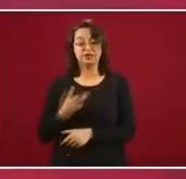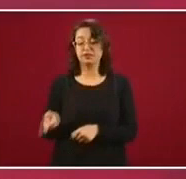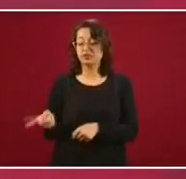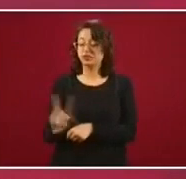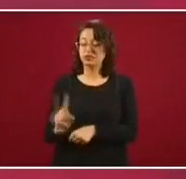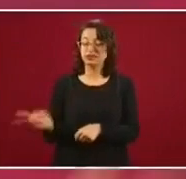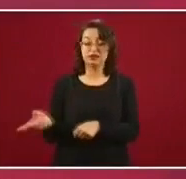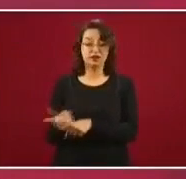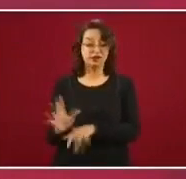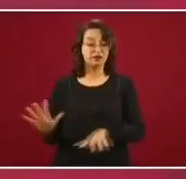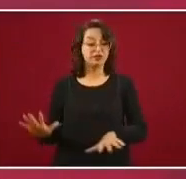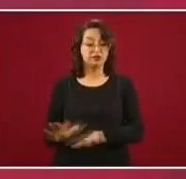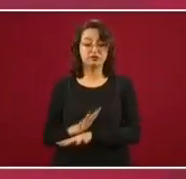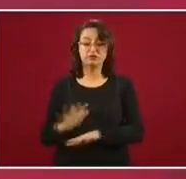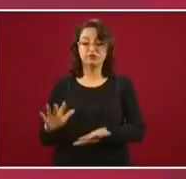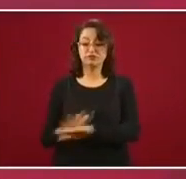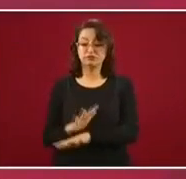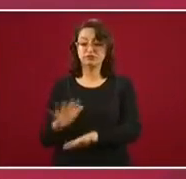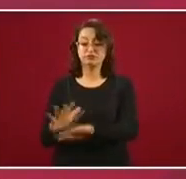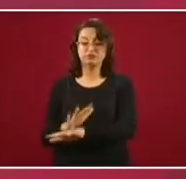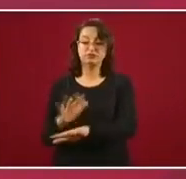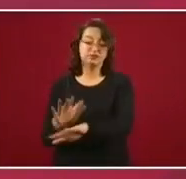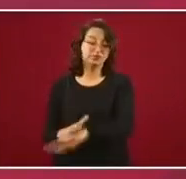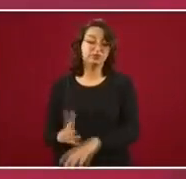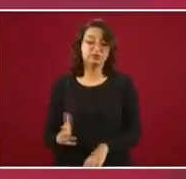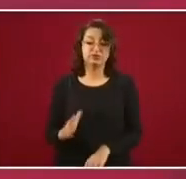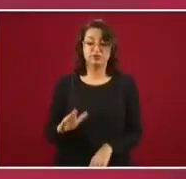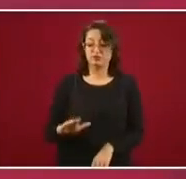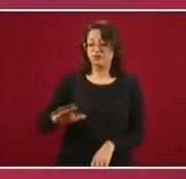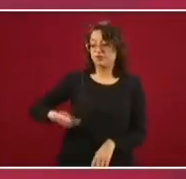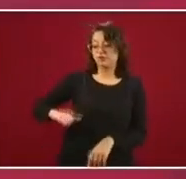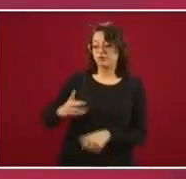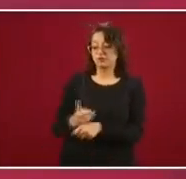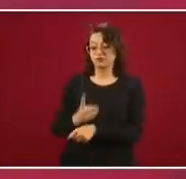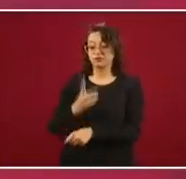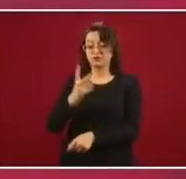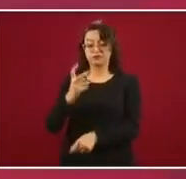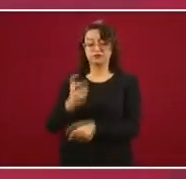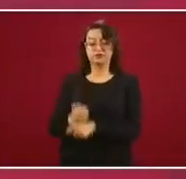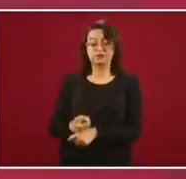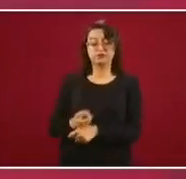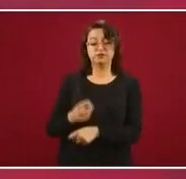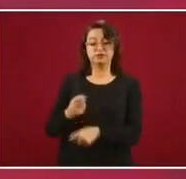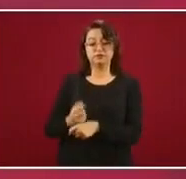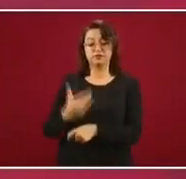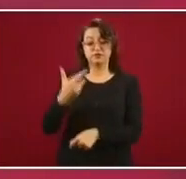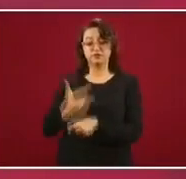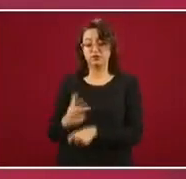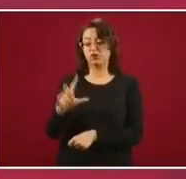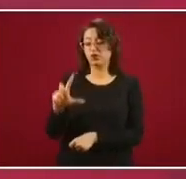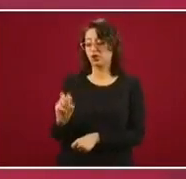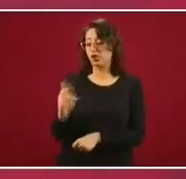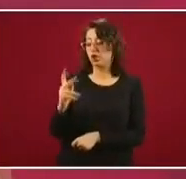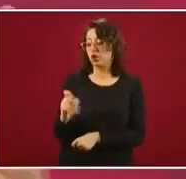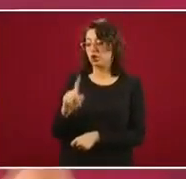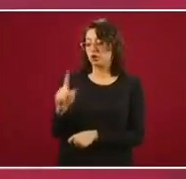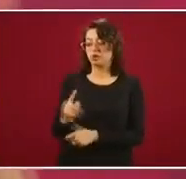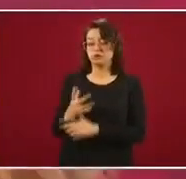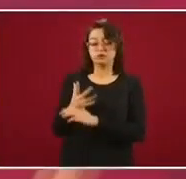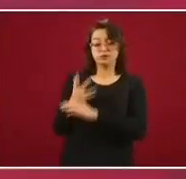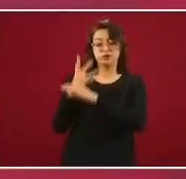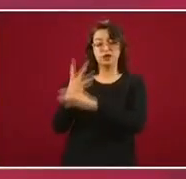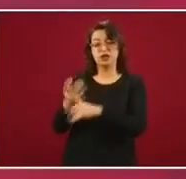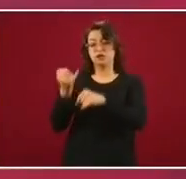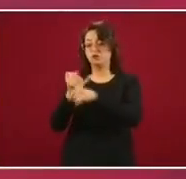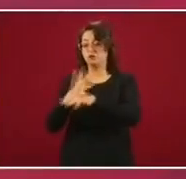moviendo. Por eso yo comparto lo que presentaba aquí el subsecretario López-Gatell, de tener muy claro cuando se hace un tipo de